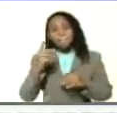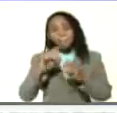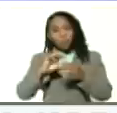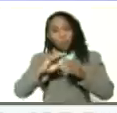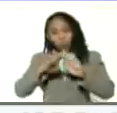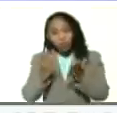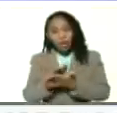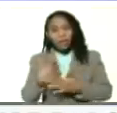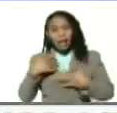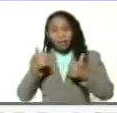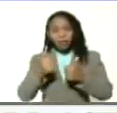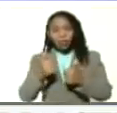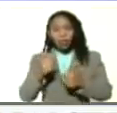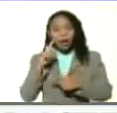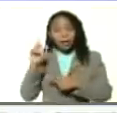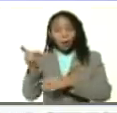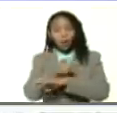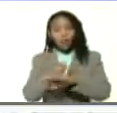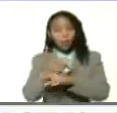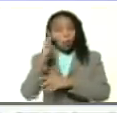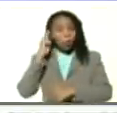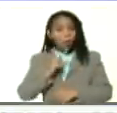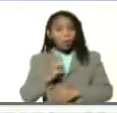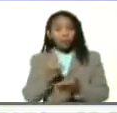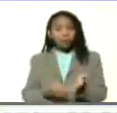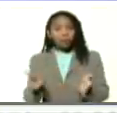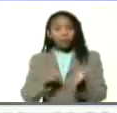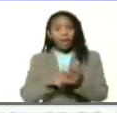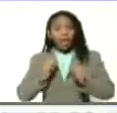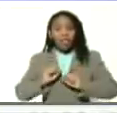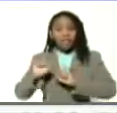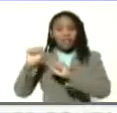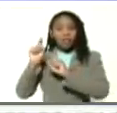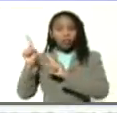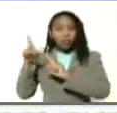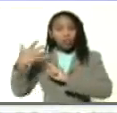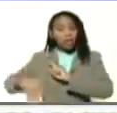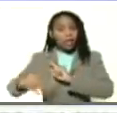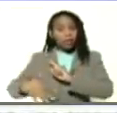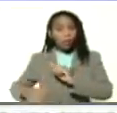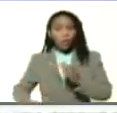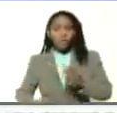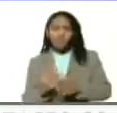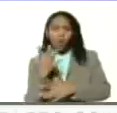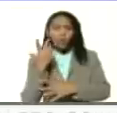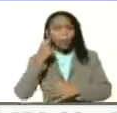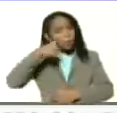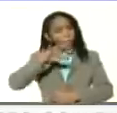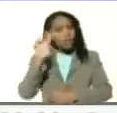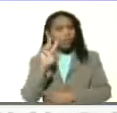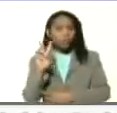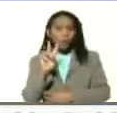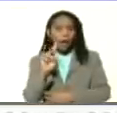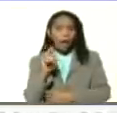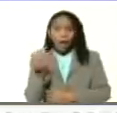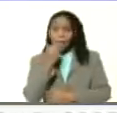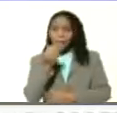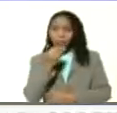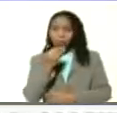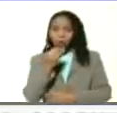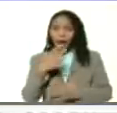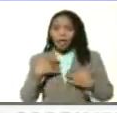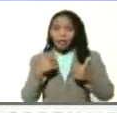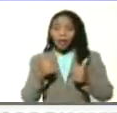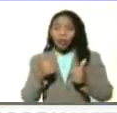Organización Mundial de la Salud. El gobierno bolivariano reitera la defensa de sus derechos fundamentales del pueblo venezolano a la alimentación, a la